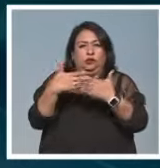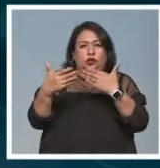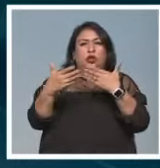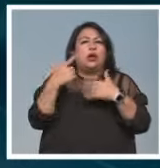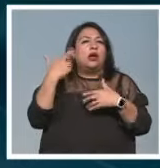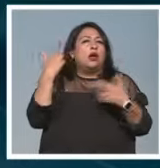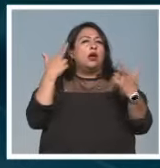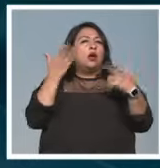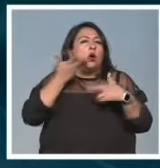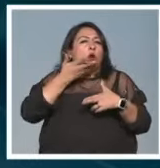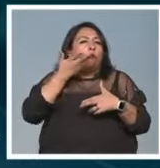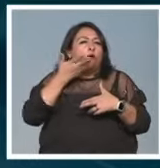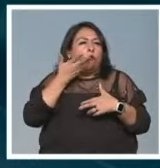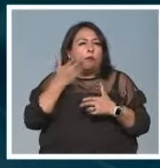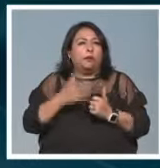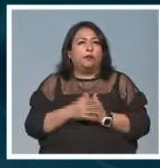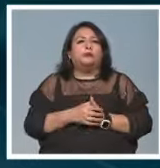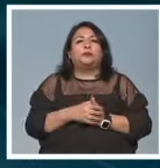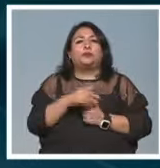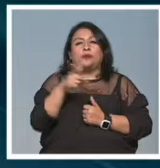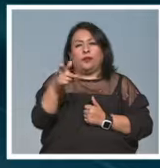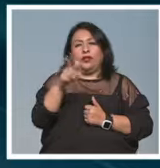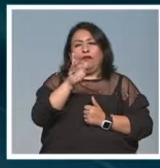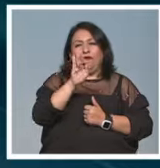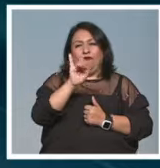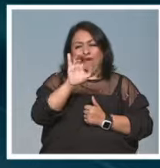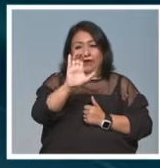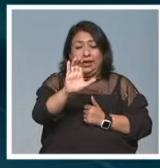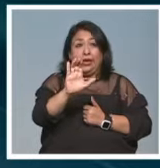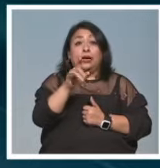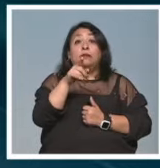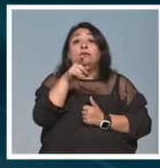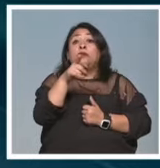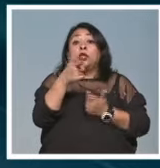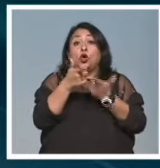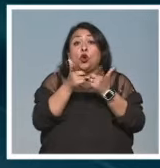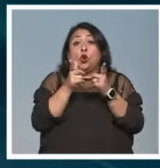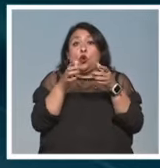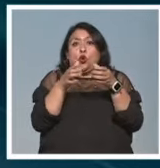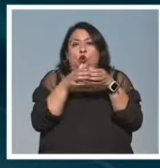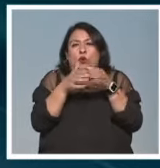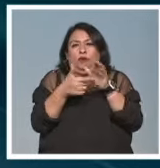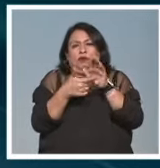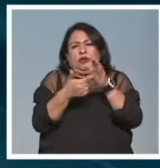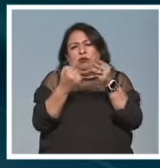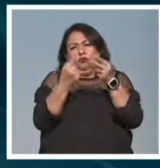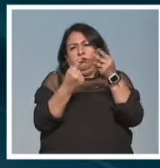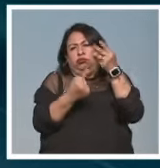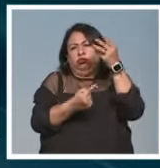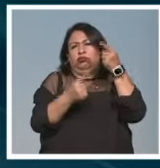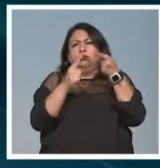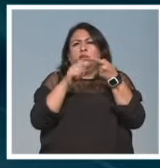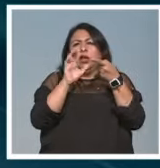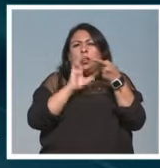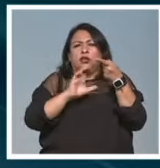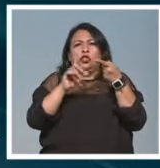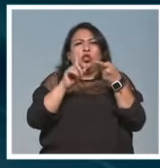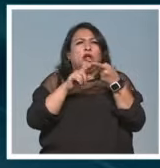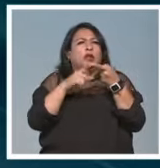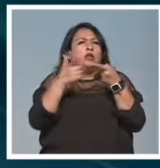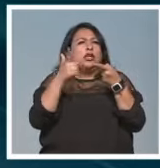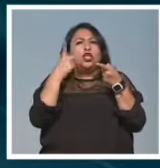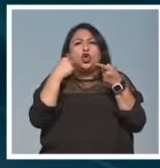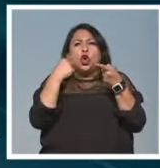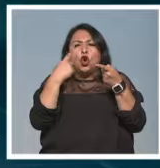los sonidos tradicionales. Para el Festival Internacional Cervantino, la agrupación presentó un repertorio que incluyó canciones como